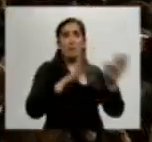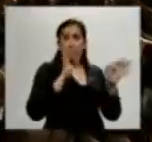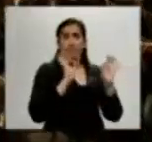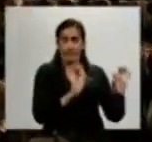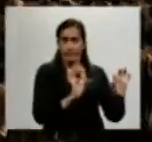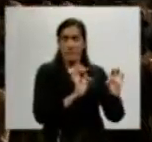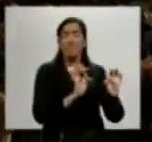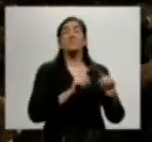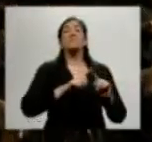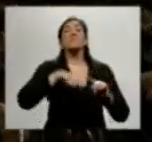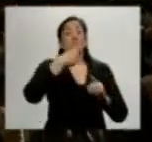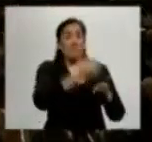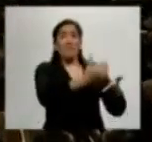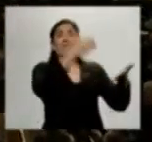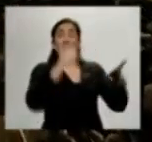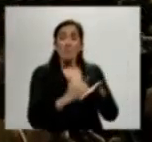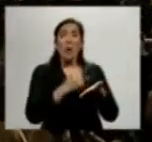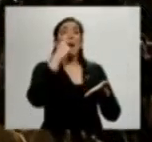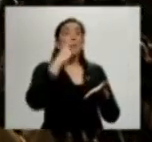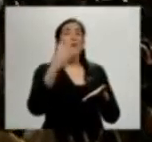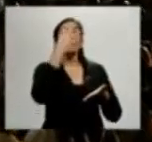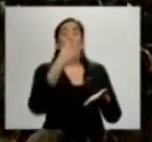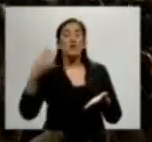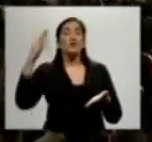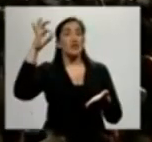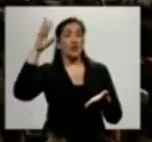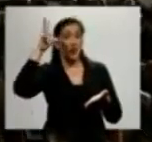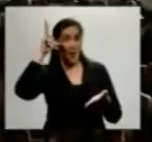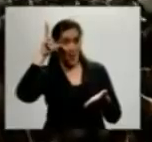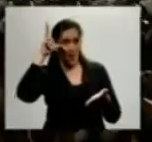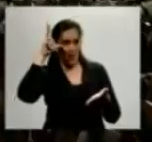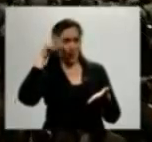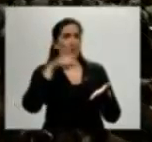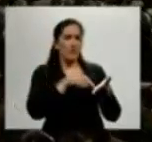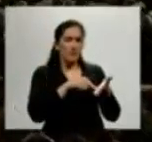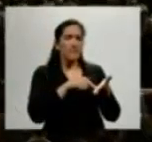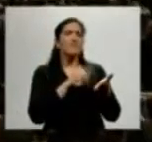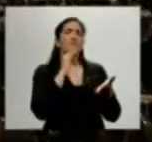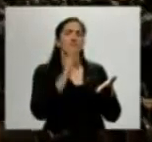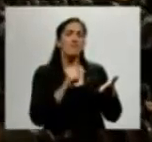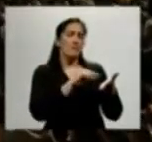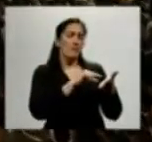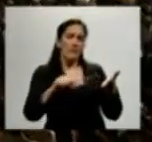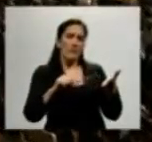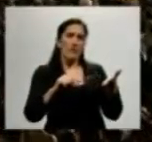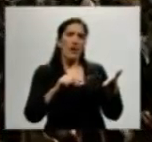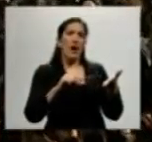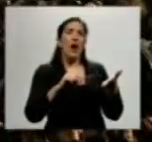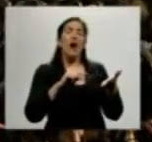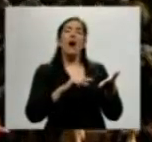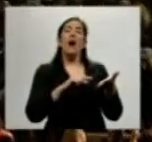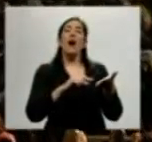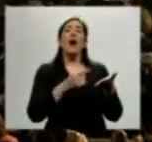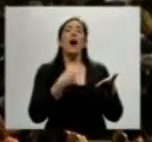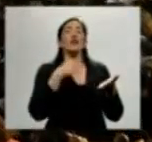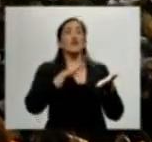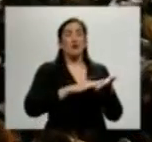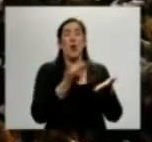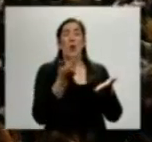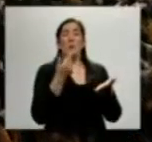el artículo 1408, que establece la contrapartida del